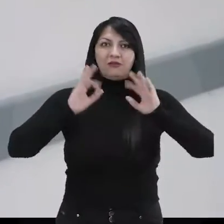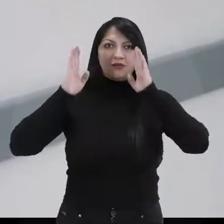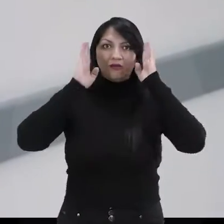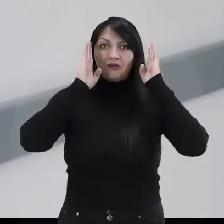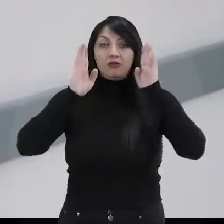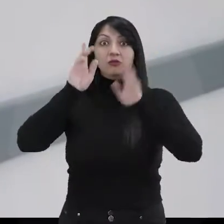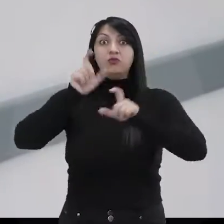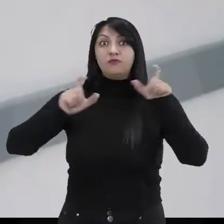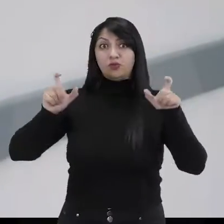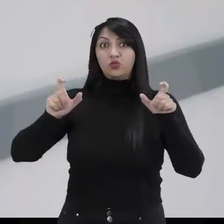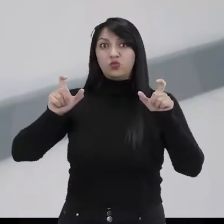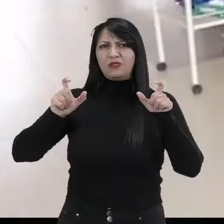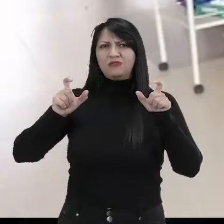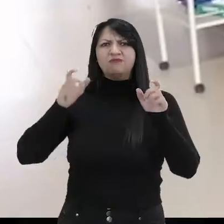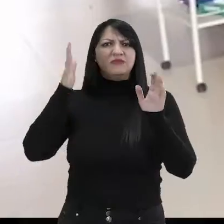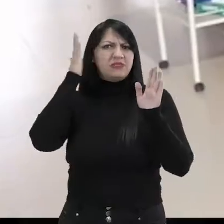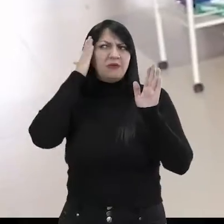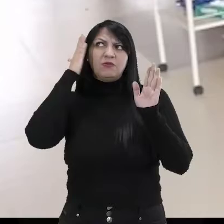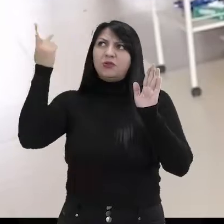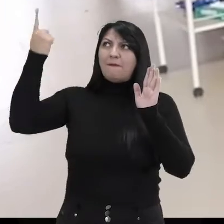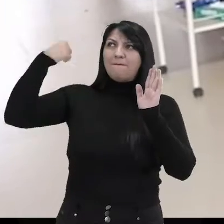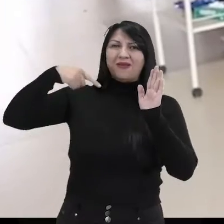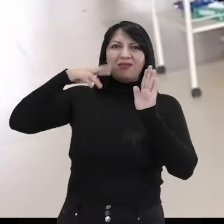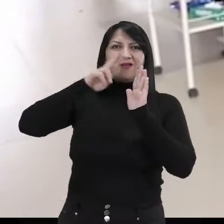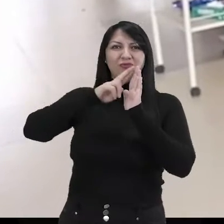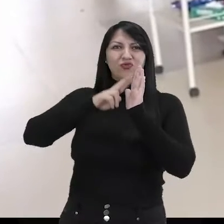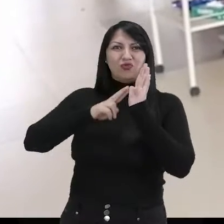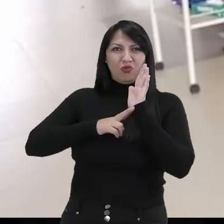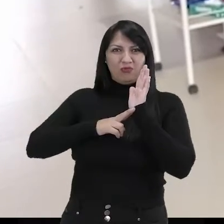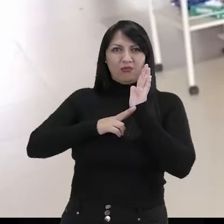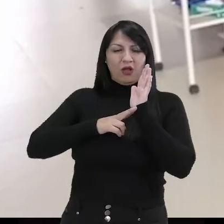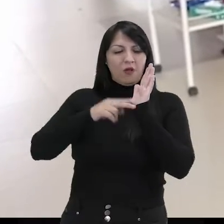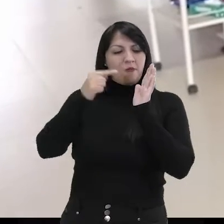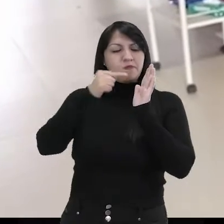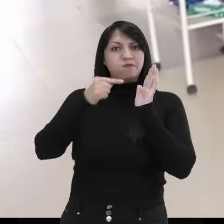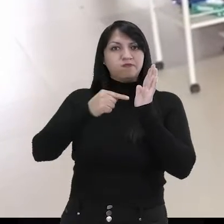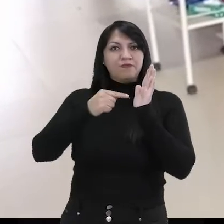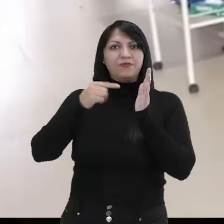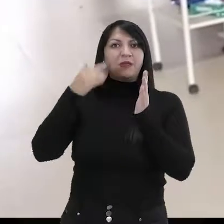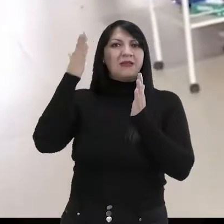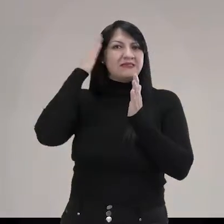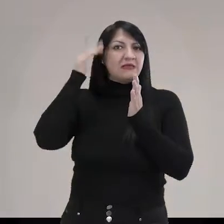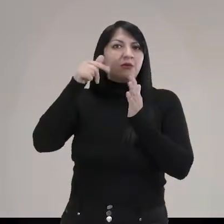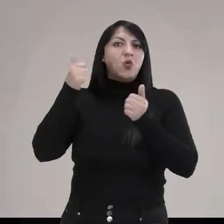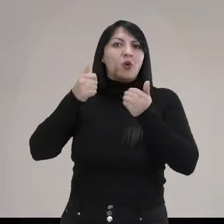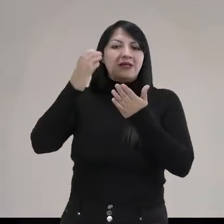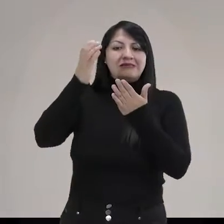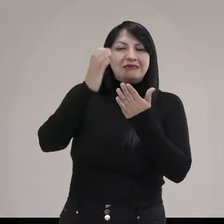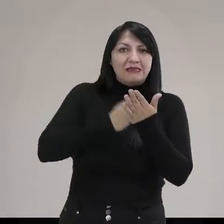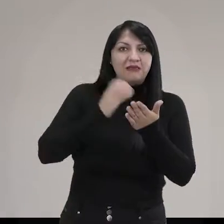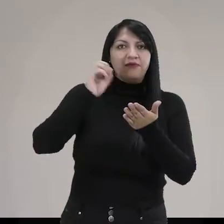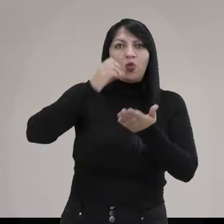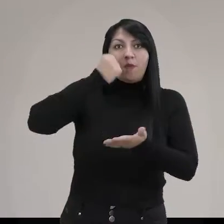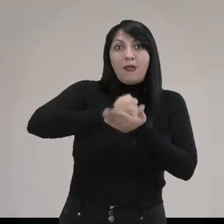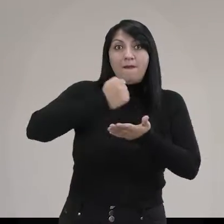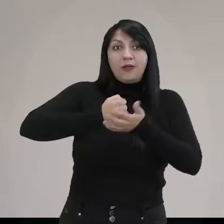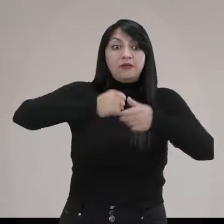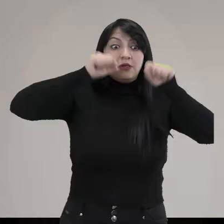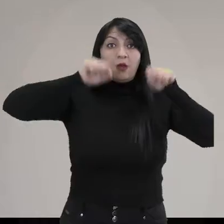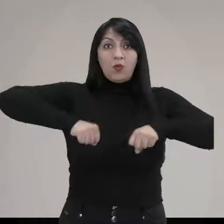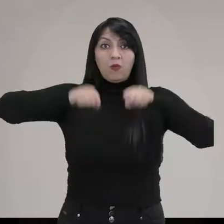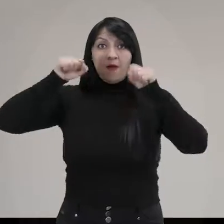de la atención, siguiendo los lineamientos de las certificaciones y las